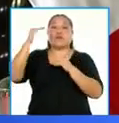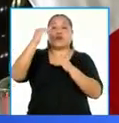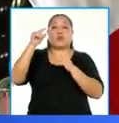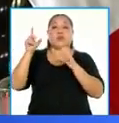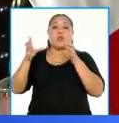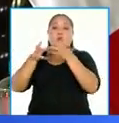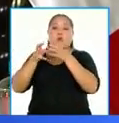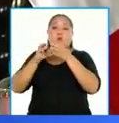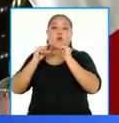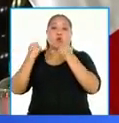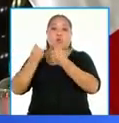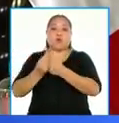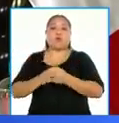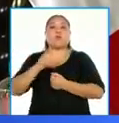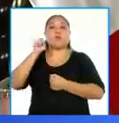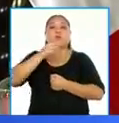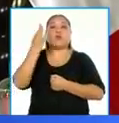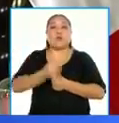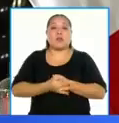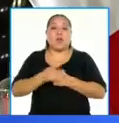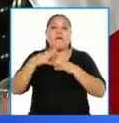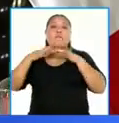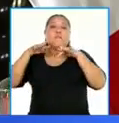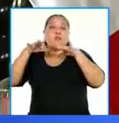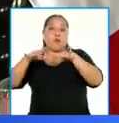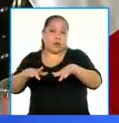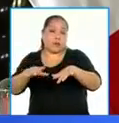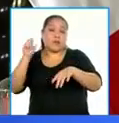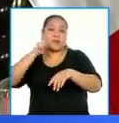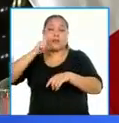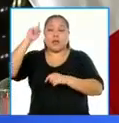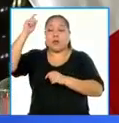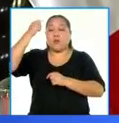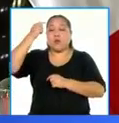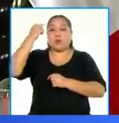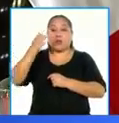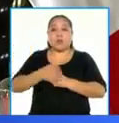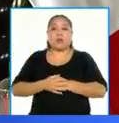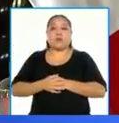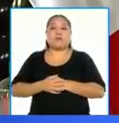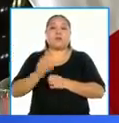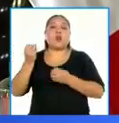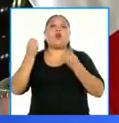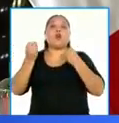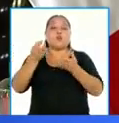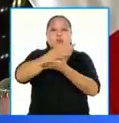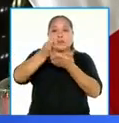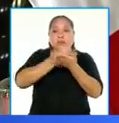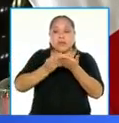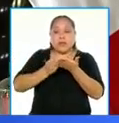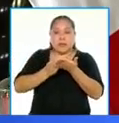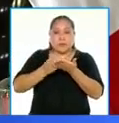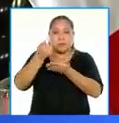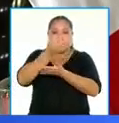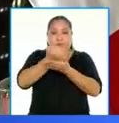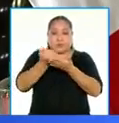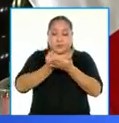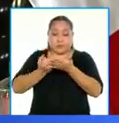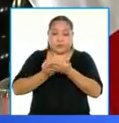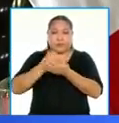comando. Es cierto que hay influencia, tiene que haber influencia política en el sentido de diseñar políticas, ¿no? O